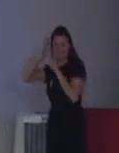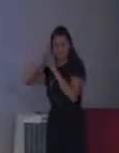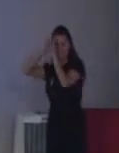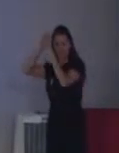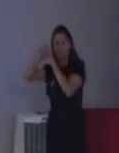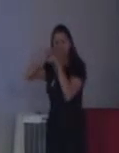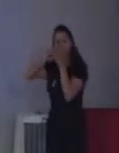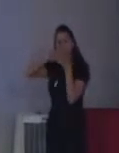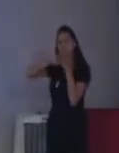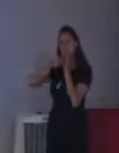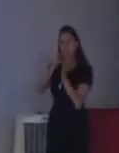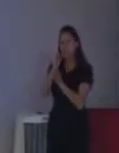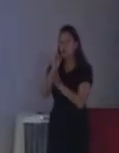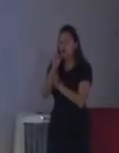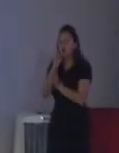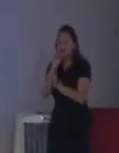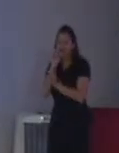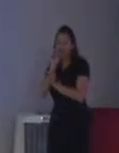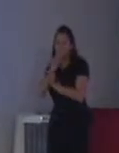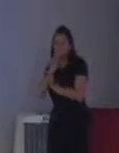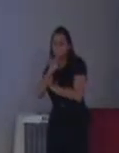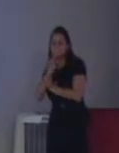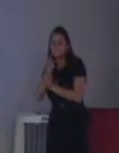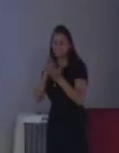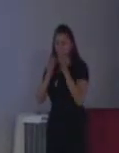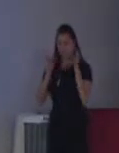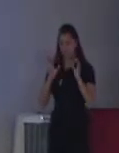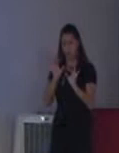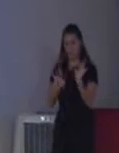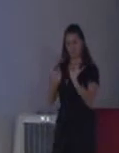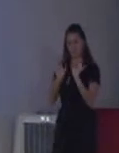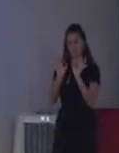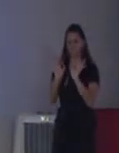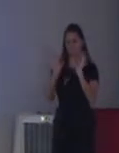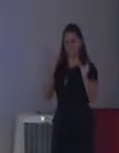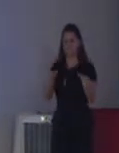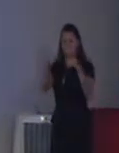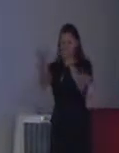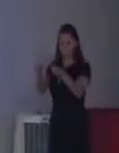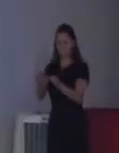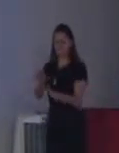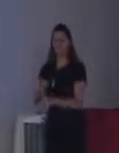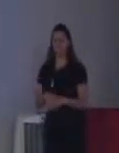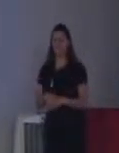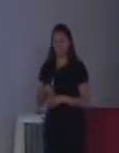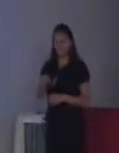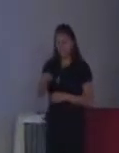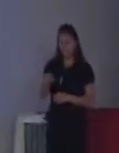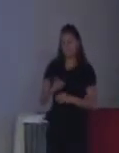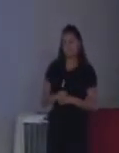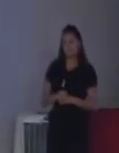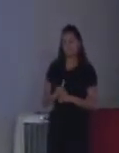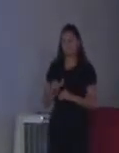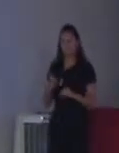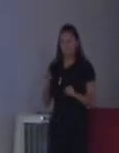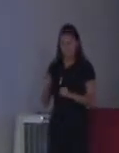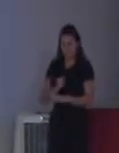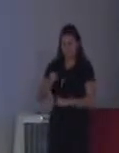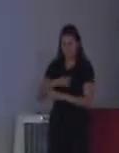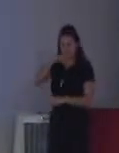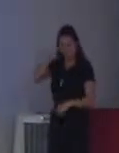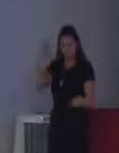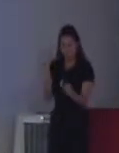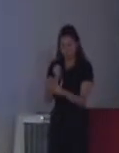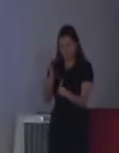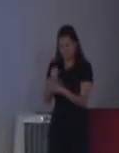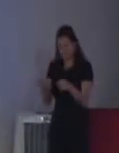especie de ogénesis, ¿sí? Es decir, como que hay unos cuerpos perfectos, o sea, como que quien produce la persona, el obrero